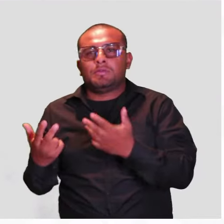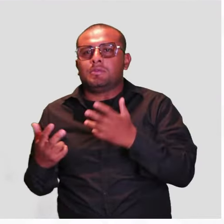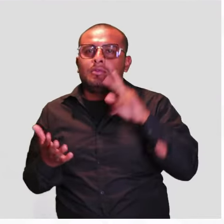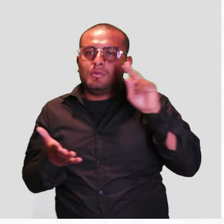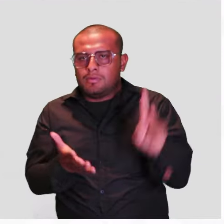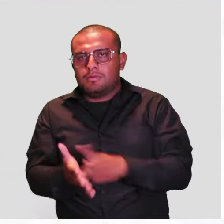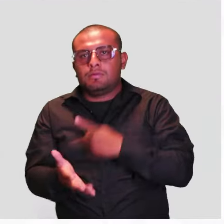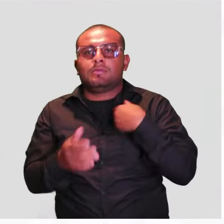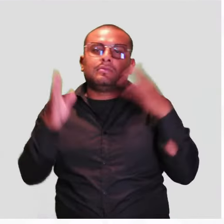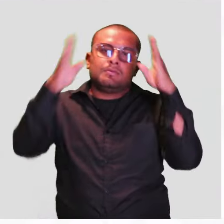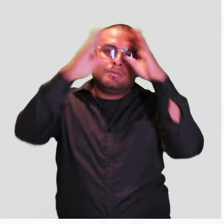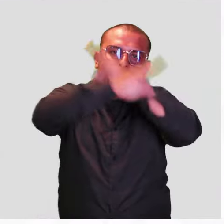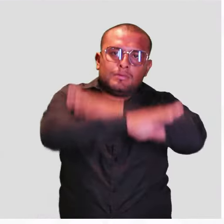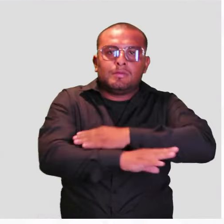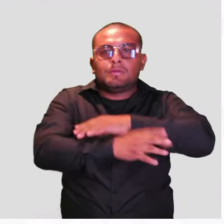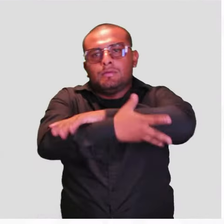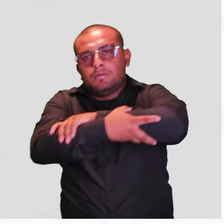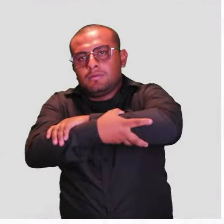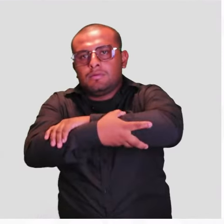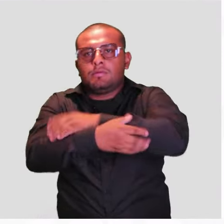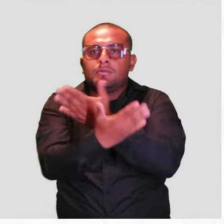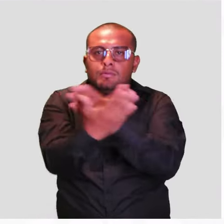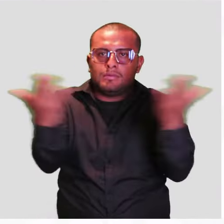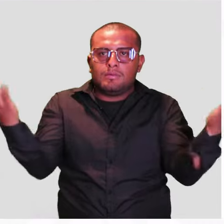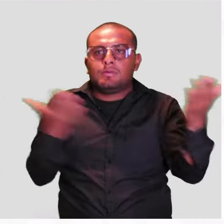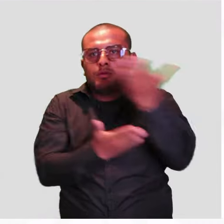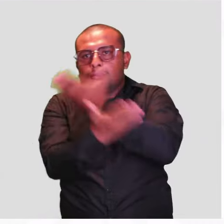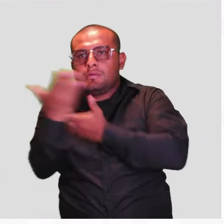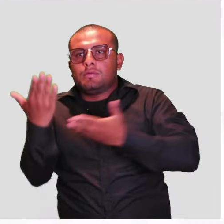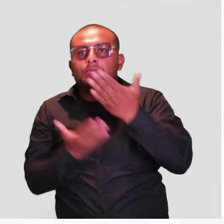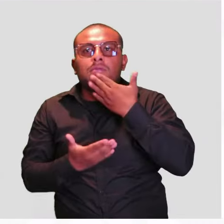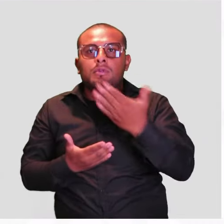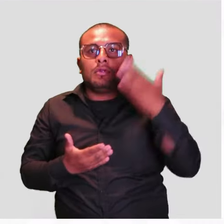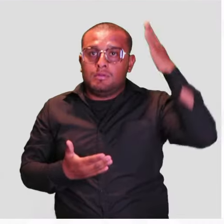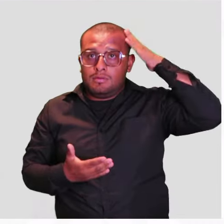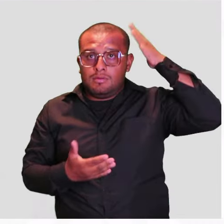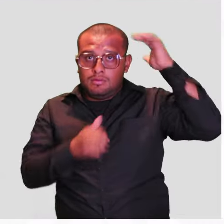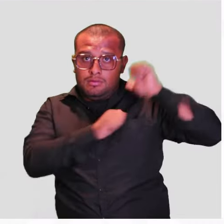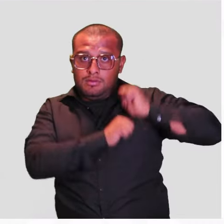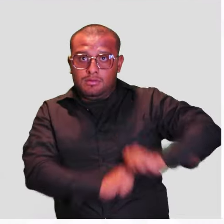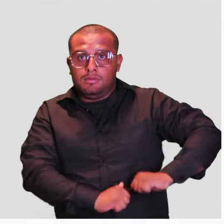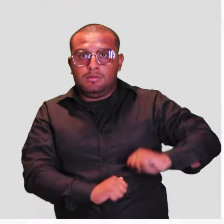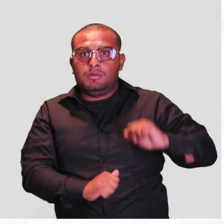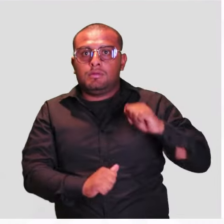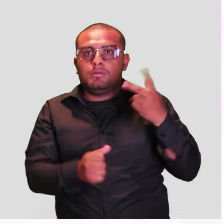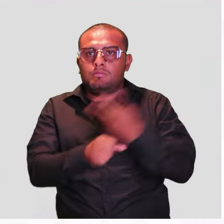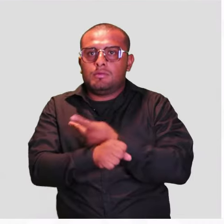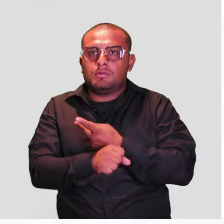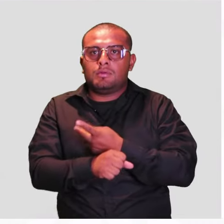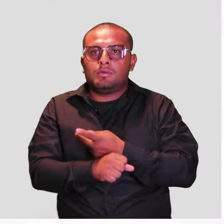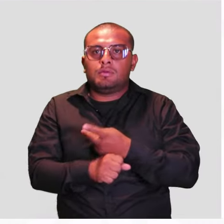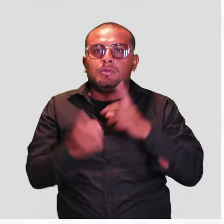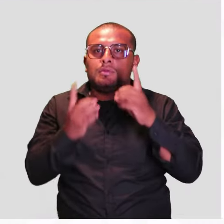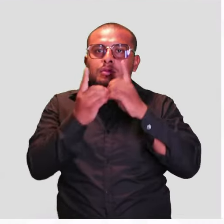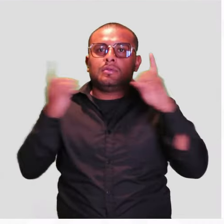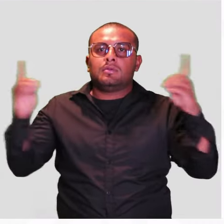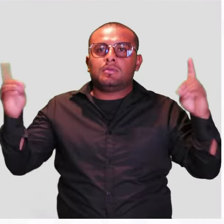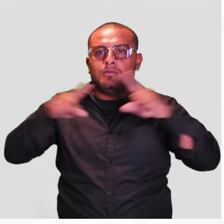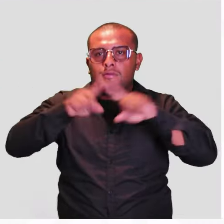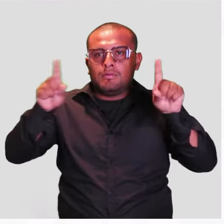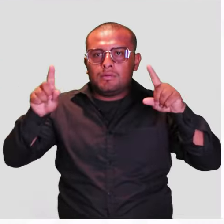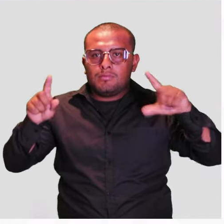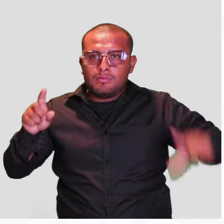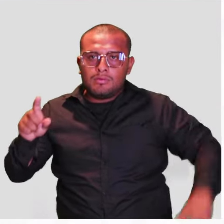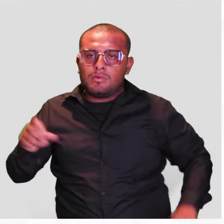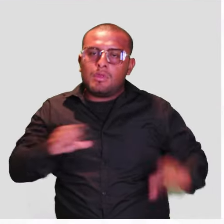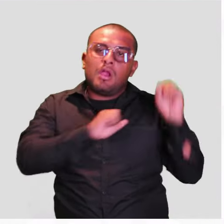la solidaridad entre sus habitantes. Las autoridades actuales han dejado en el abandono y el olvido el desarrollo de nuestro municipio. Hoy ven